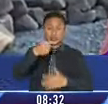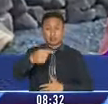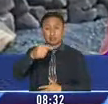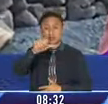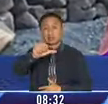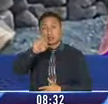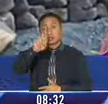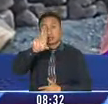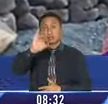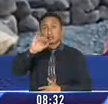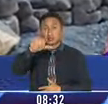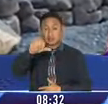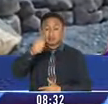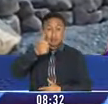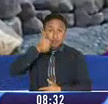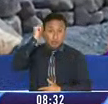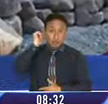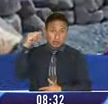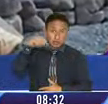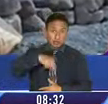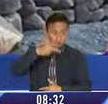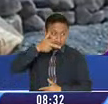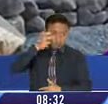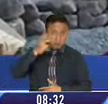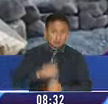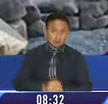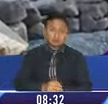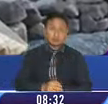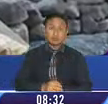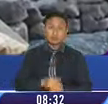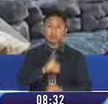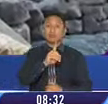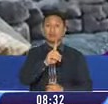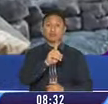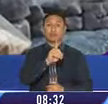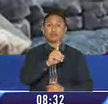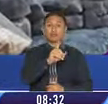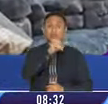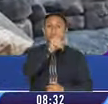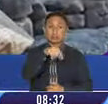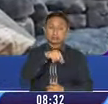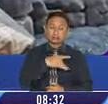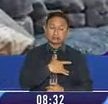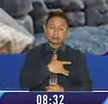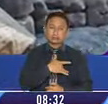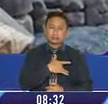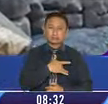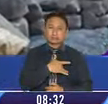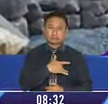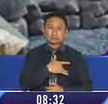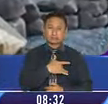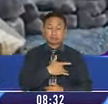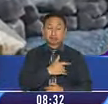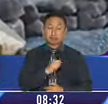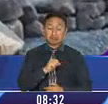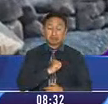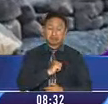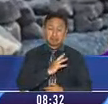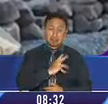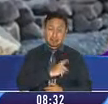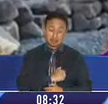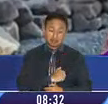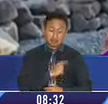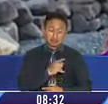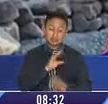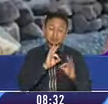lugar, nosotros el día de ayer recogimos un caso bastante doloroso y también triste, pues una